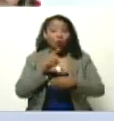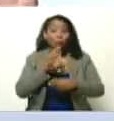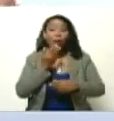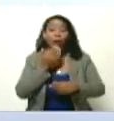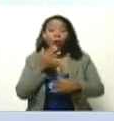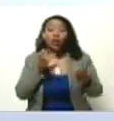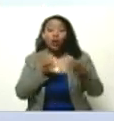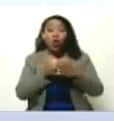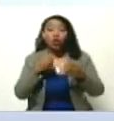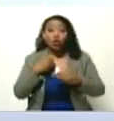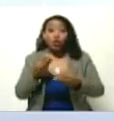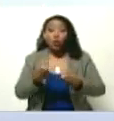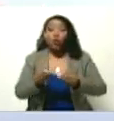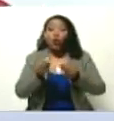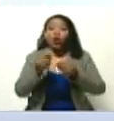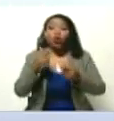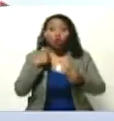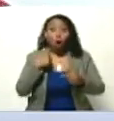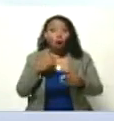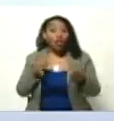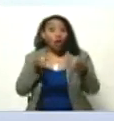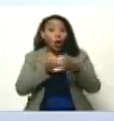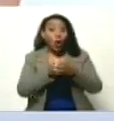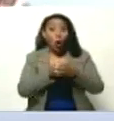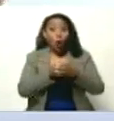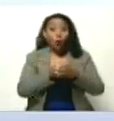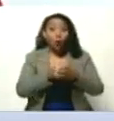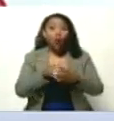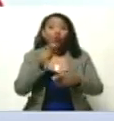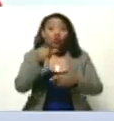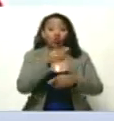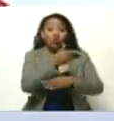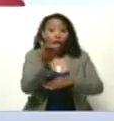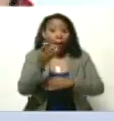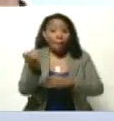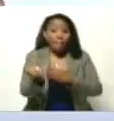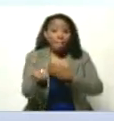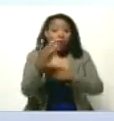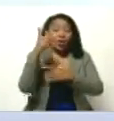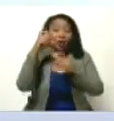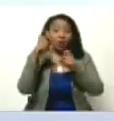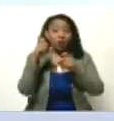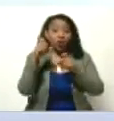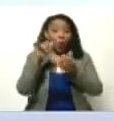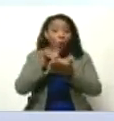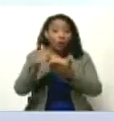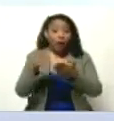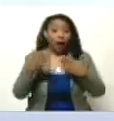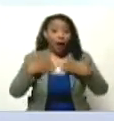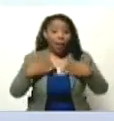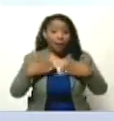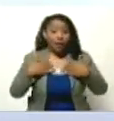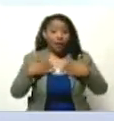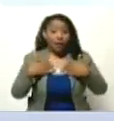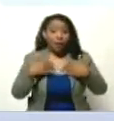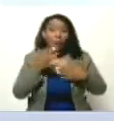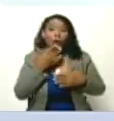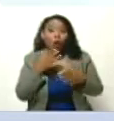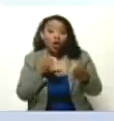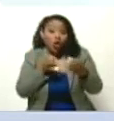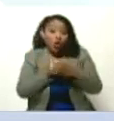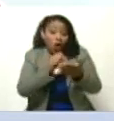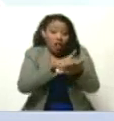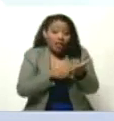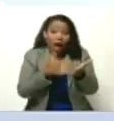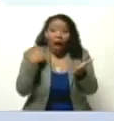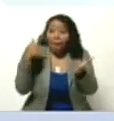voy a entregar la lista de los que van. Me mandan fotos por WhatsApp, ustedes saben cómo mandármela, a mí. Solo se debe